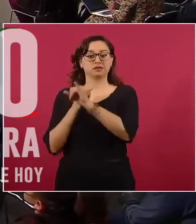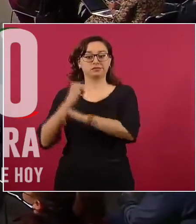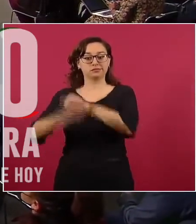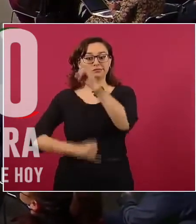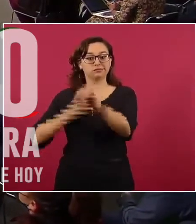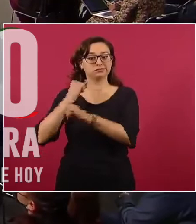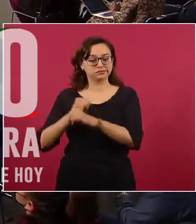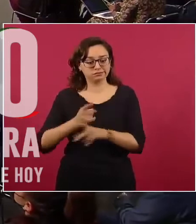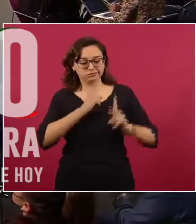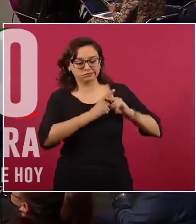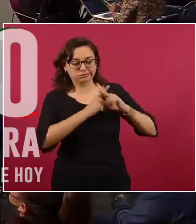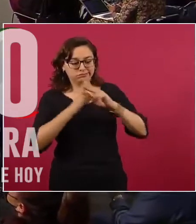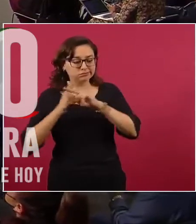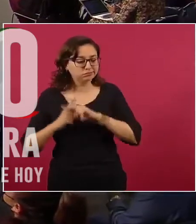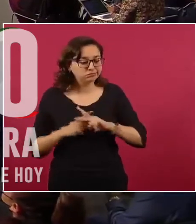faltan